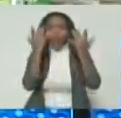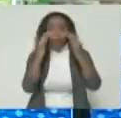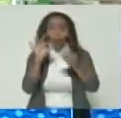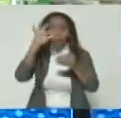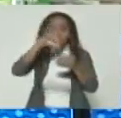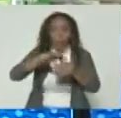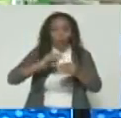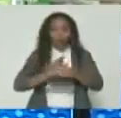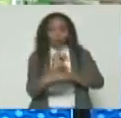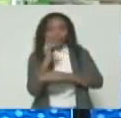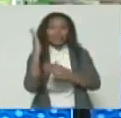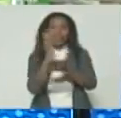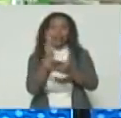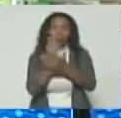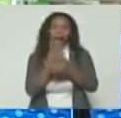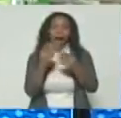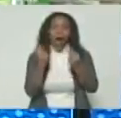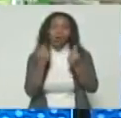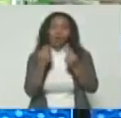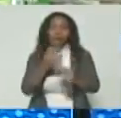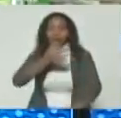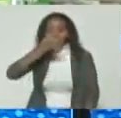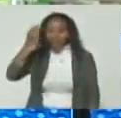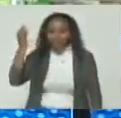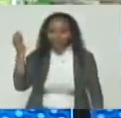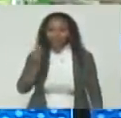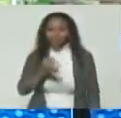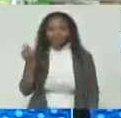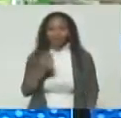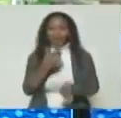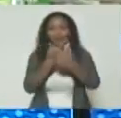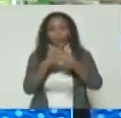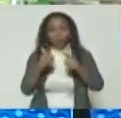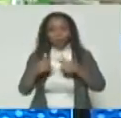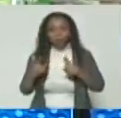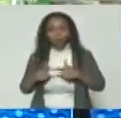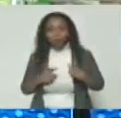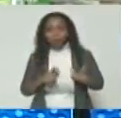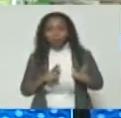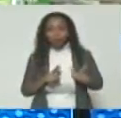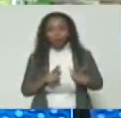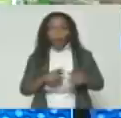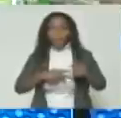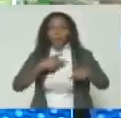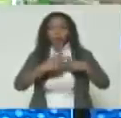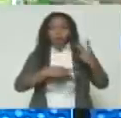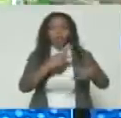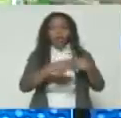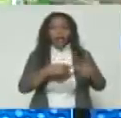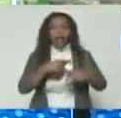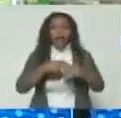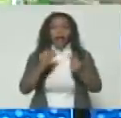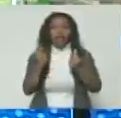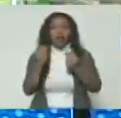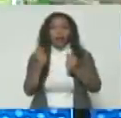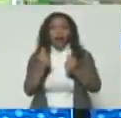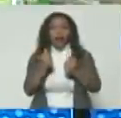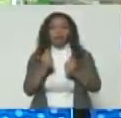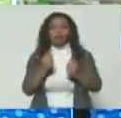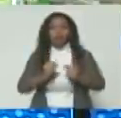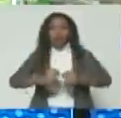para siempre una economía real, diversificada, productiva, una economía